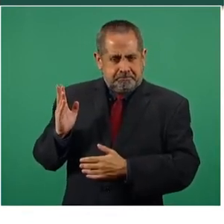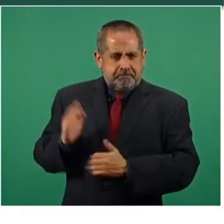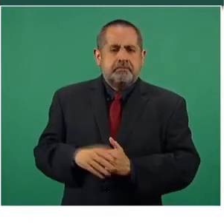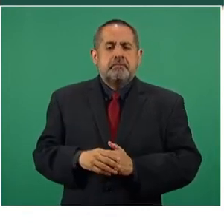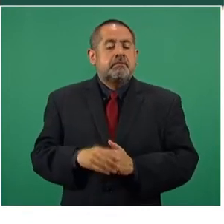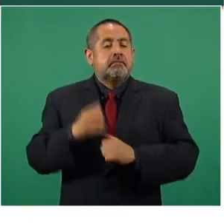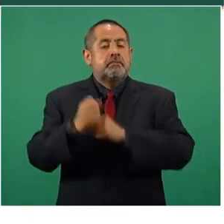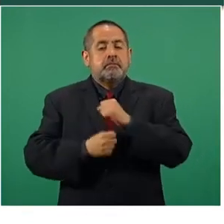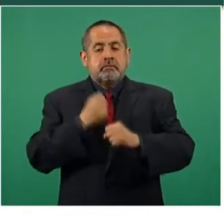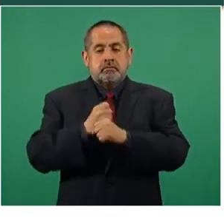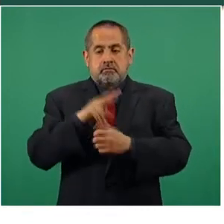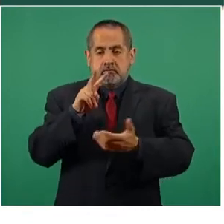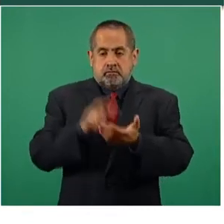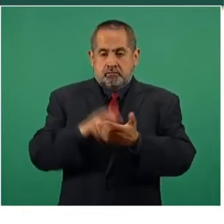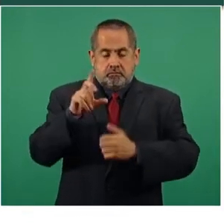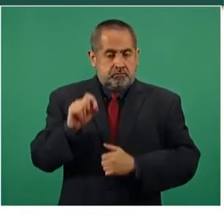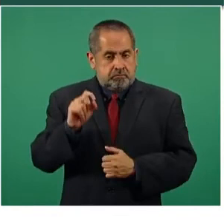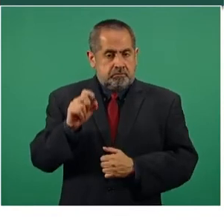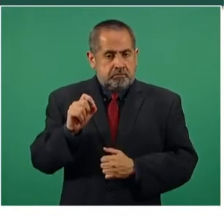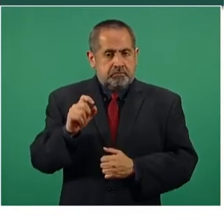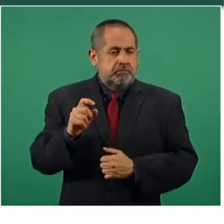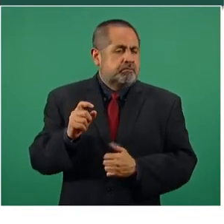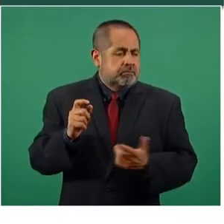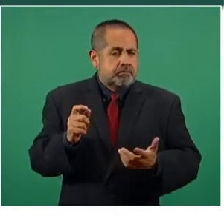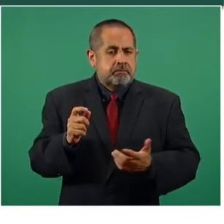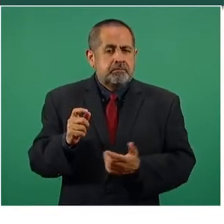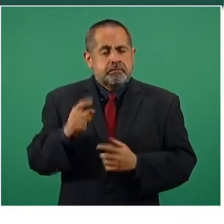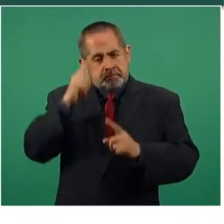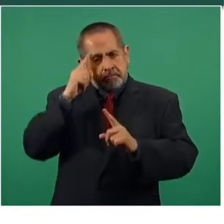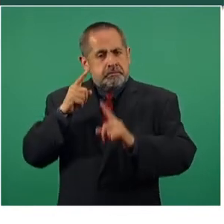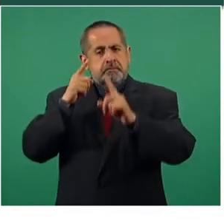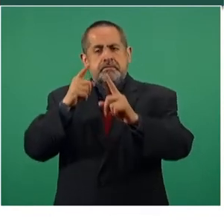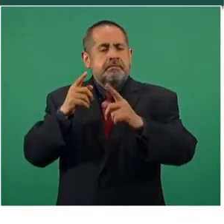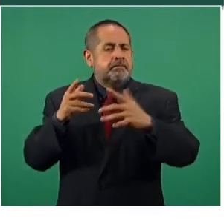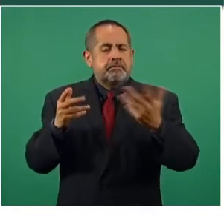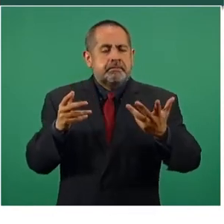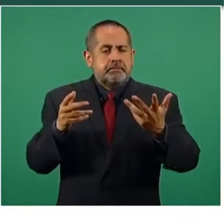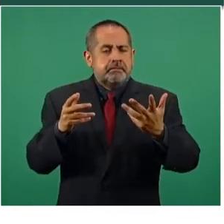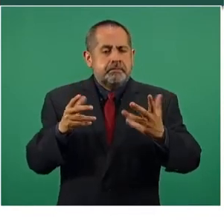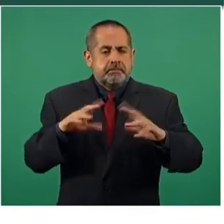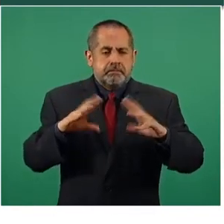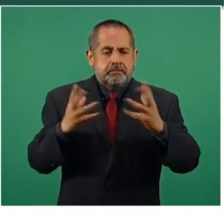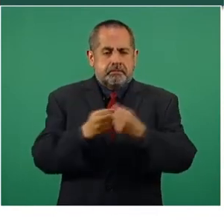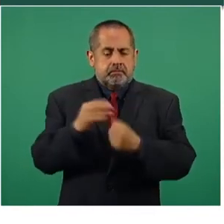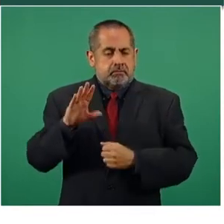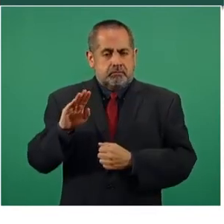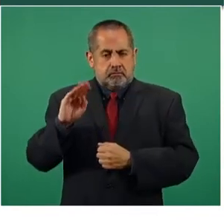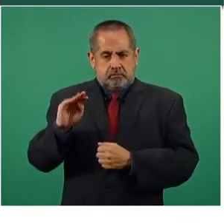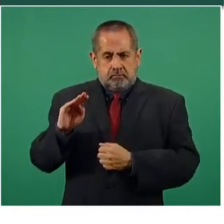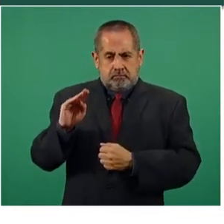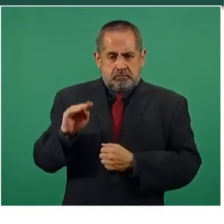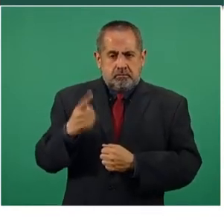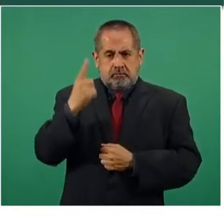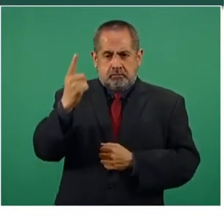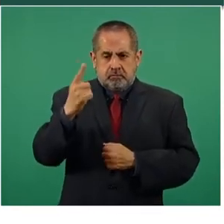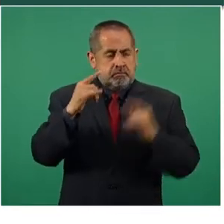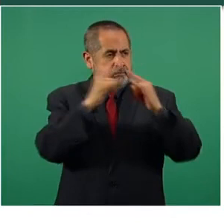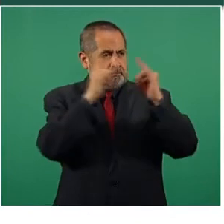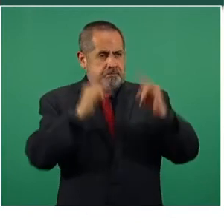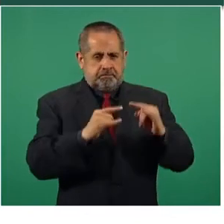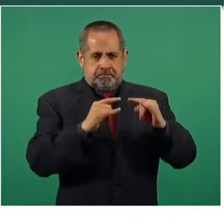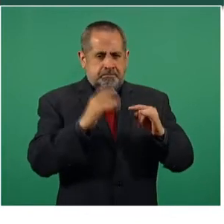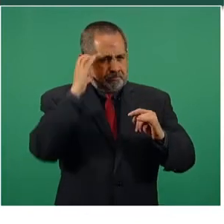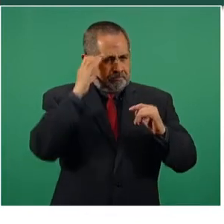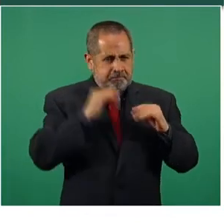En el año 2020, la cuota, la meta son, o eran 91 cuarteles, ya